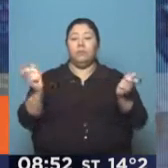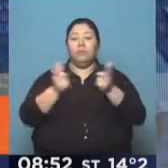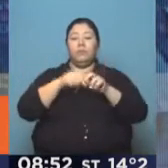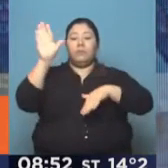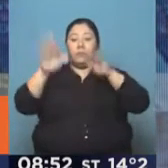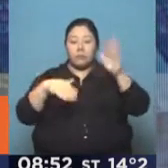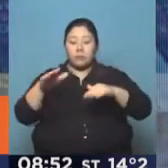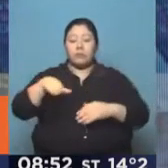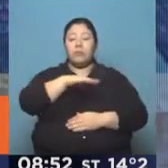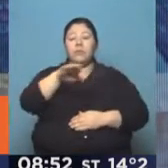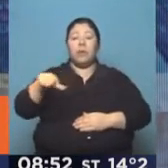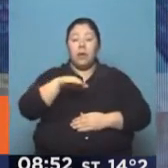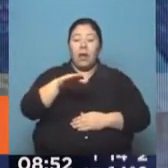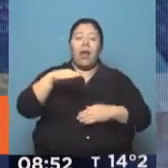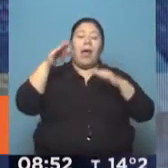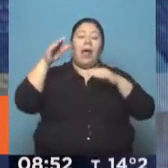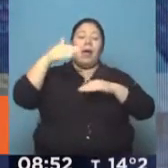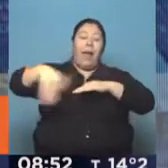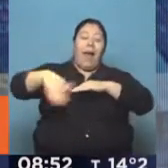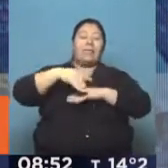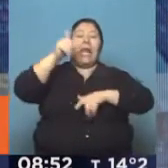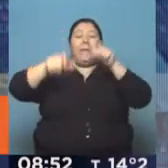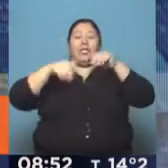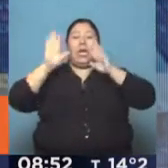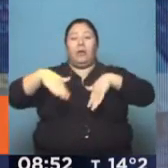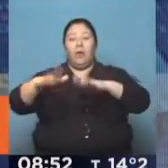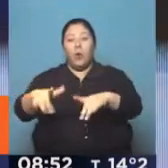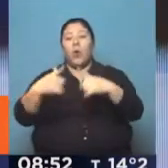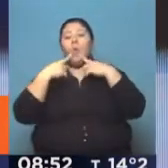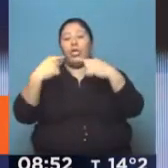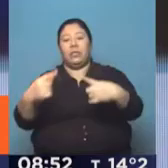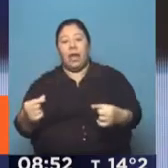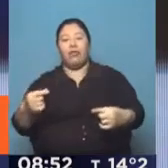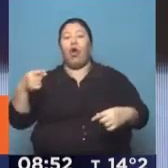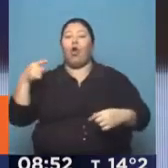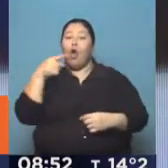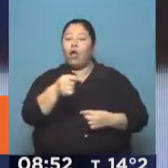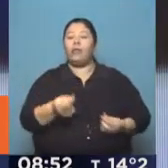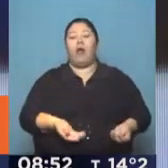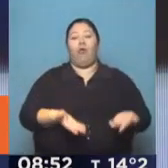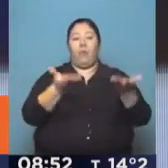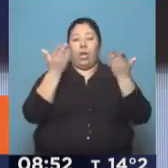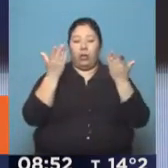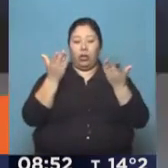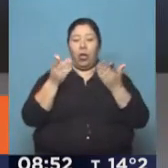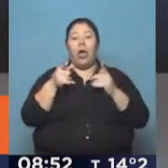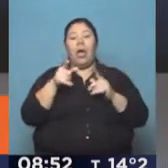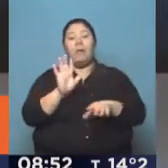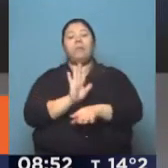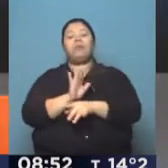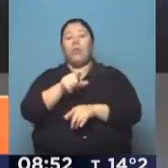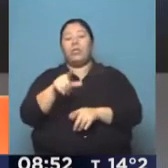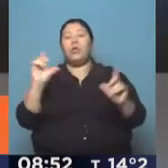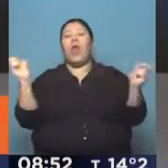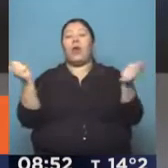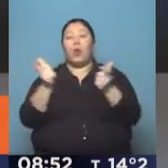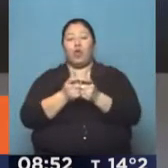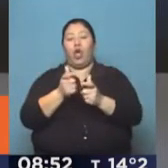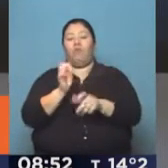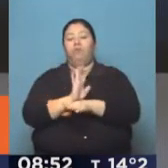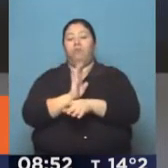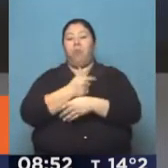calle que se dio con las ruedas o con los tarifazos y el rechazo a este tarifazo por eso nos parece que el gobierno este tiene que dar marcha atrás